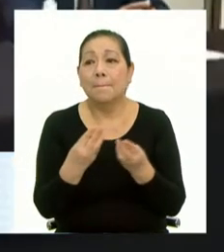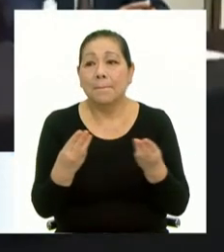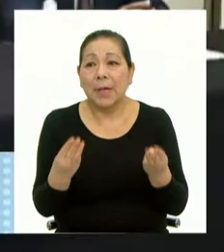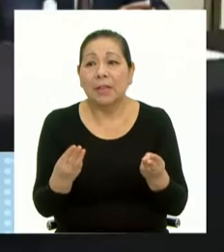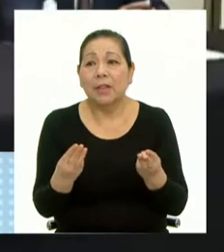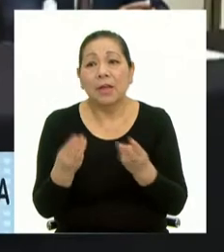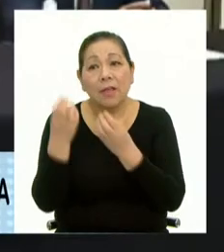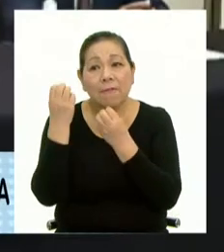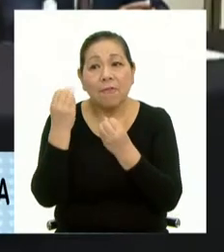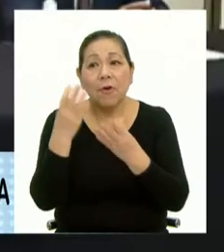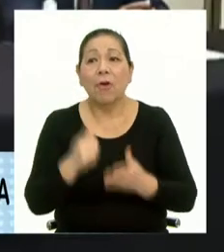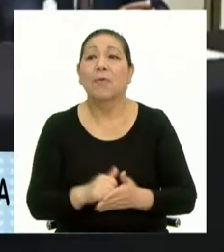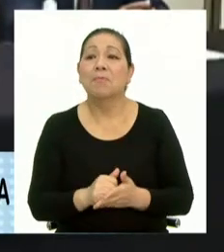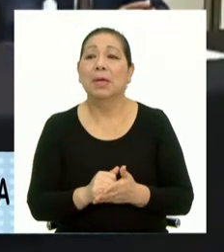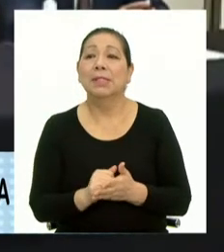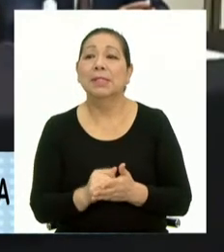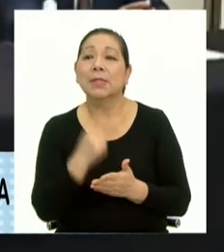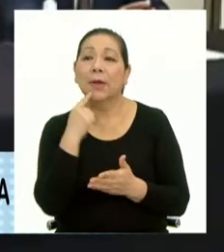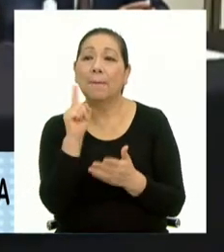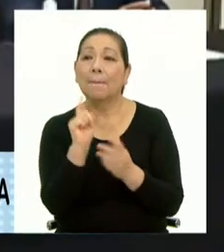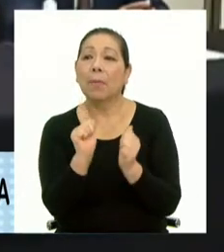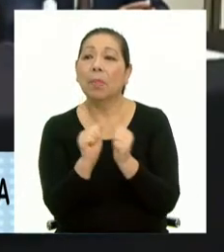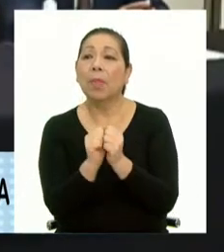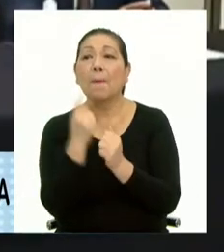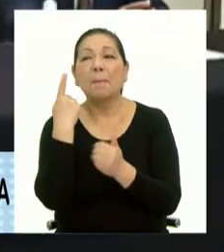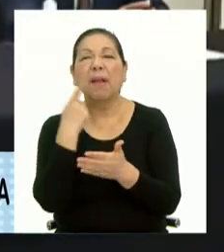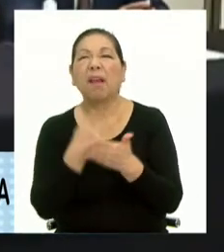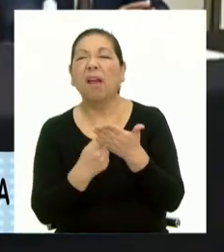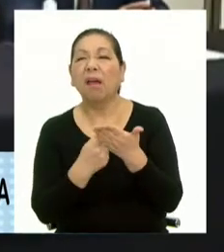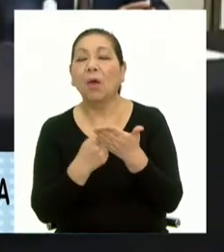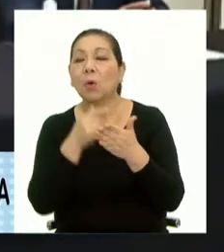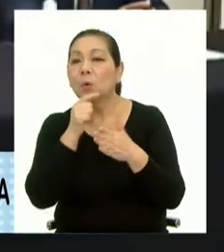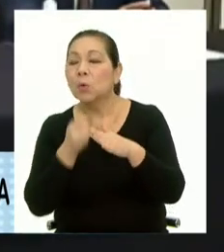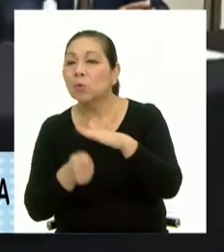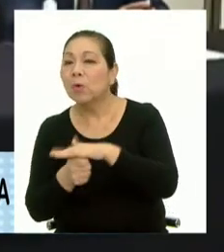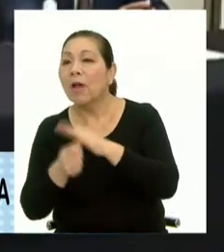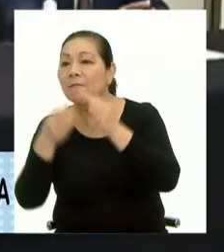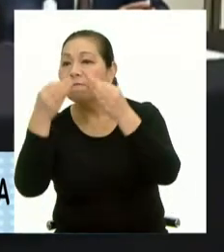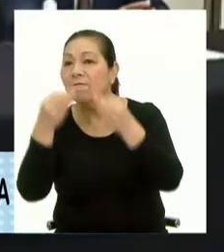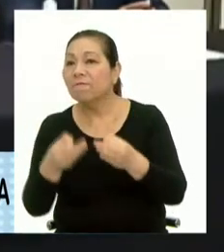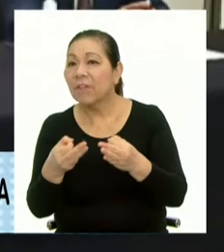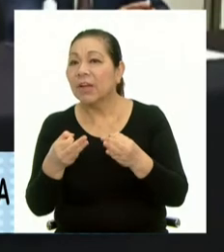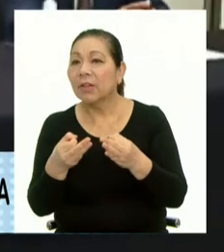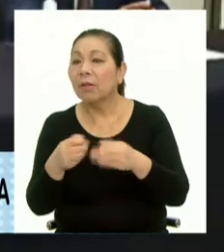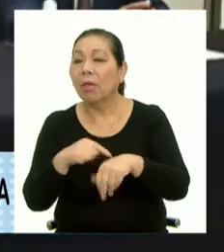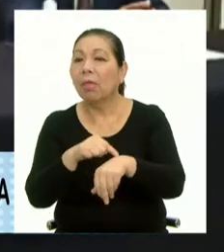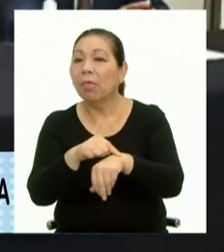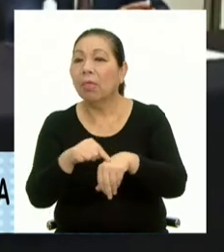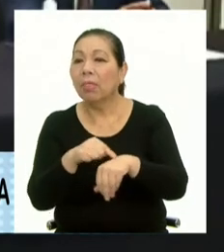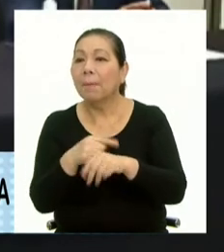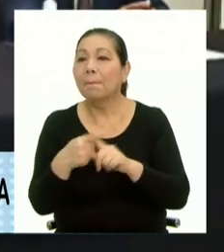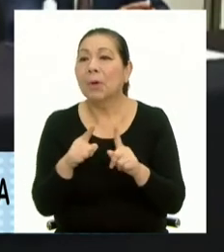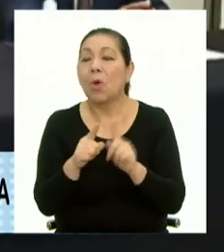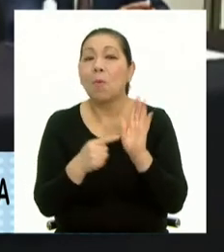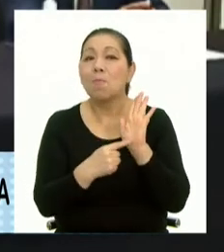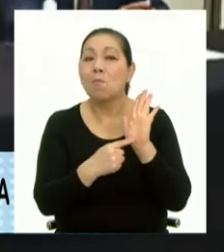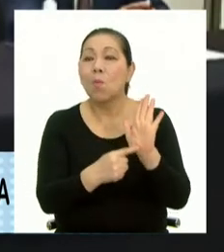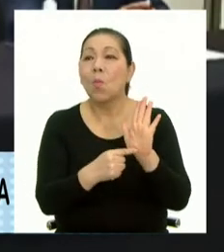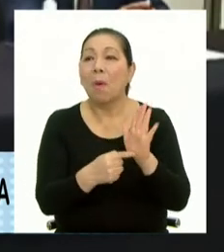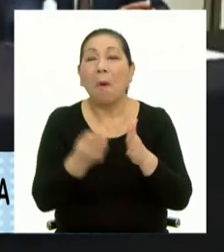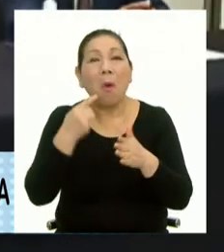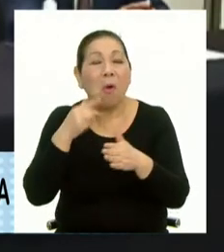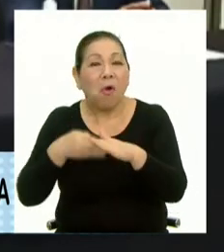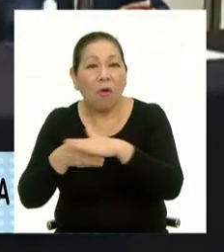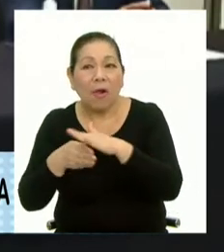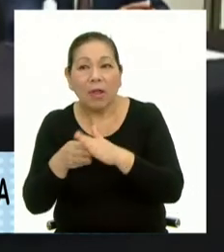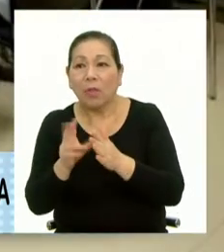la información contable de la entidad con el propósito de esconder la verdadera morosidad de su cartera, mostrar ingresos y